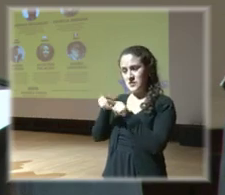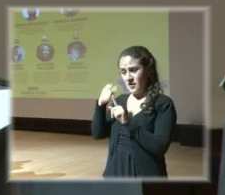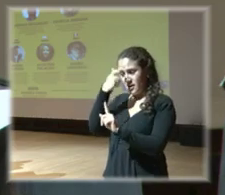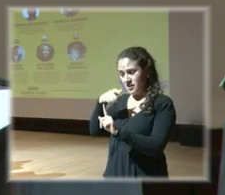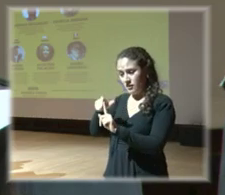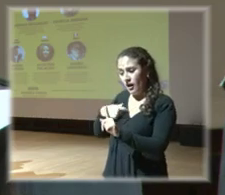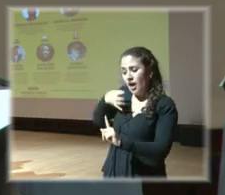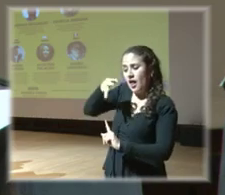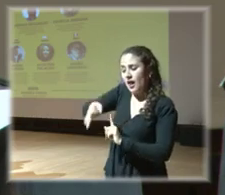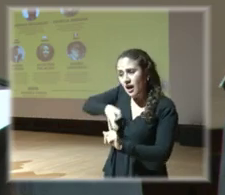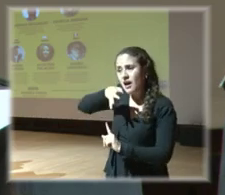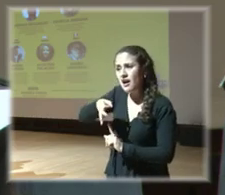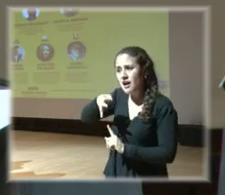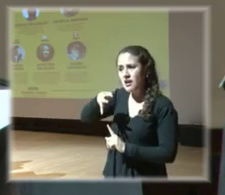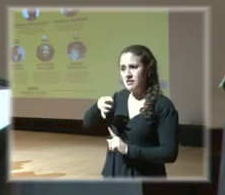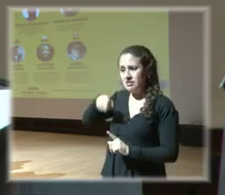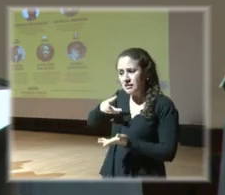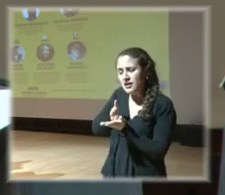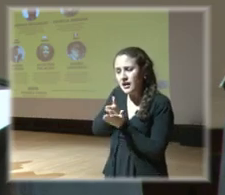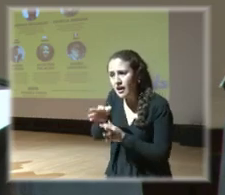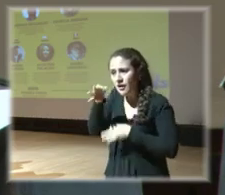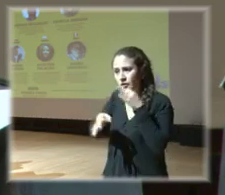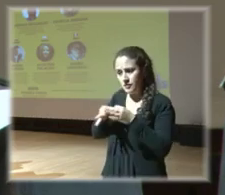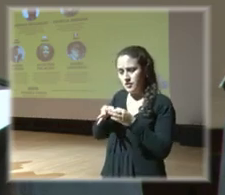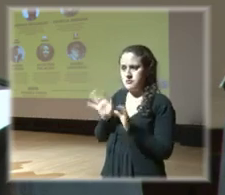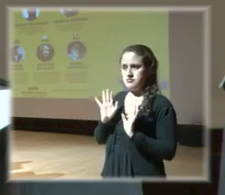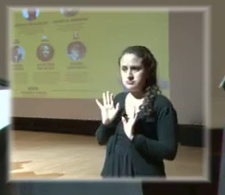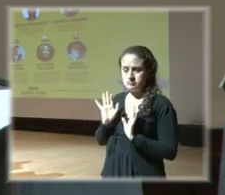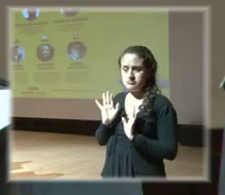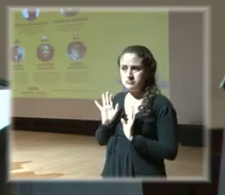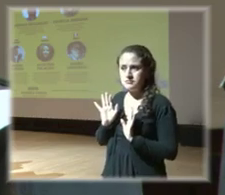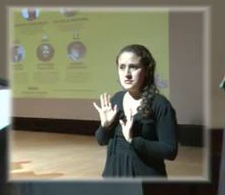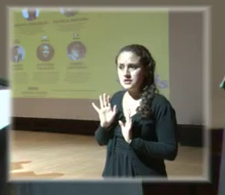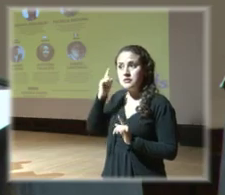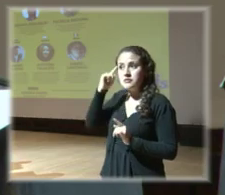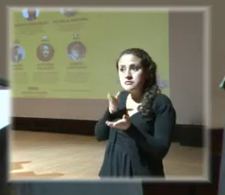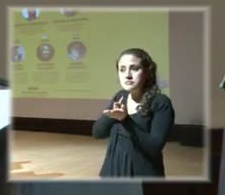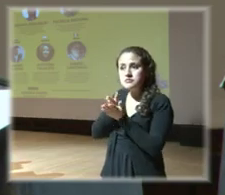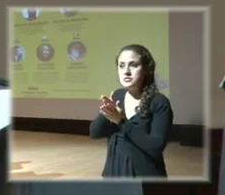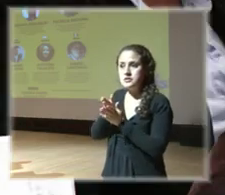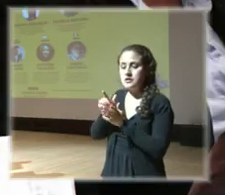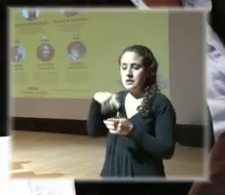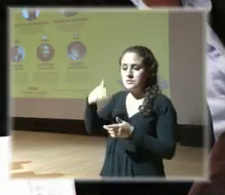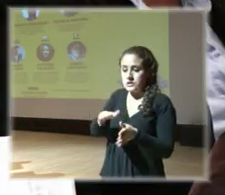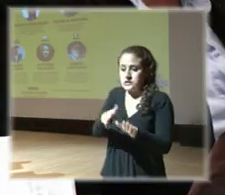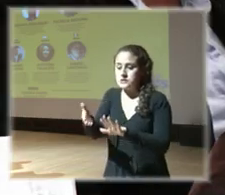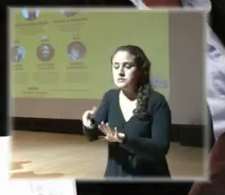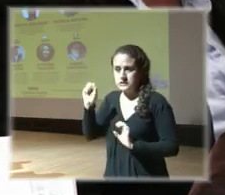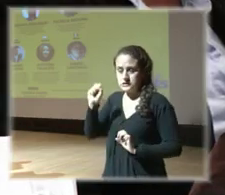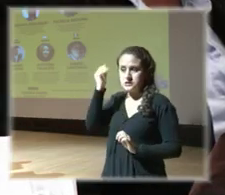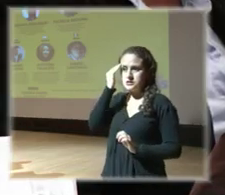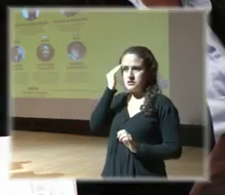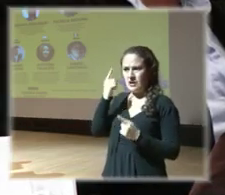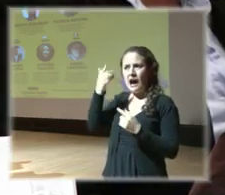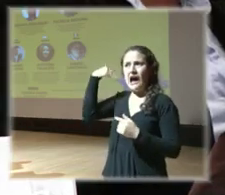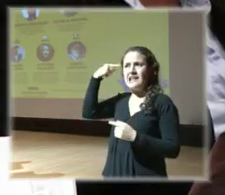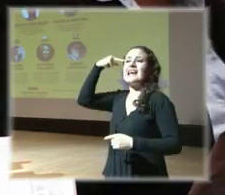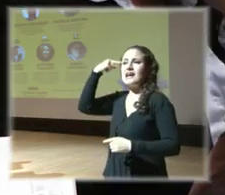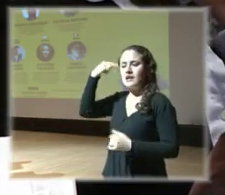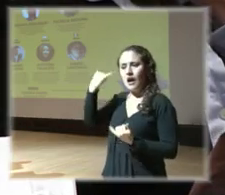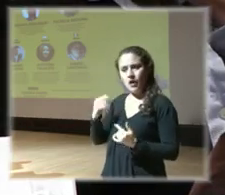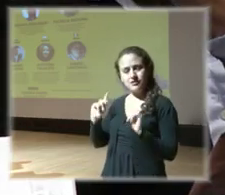de cuidado, ¿no? Tenemos que cuidarlos, tenemos que preservarlos porque probablemente los vamos a enterrar. Pero hoy en día tenemos que